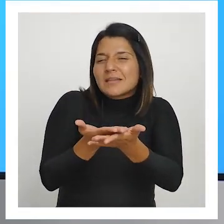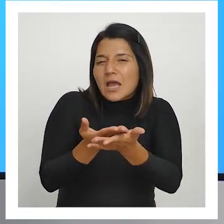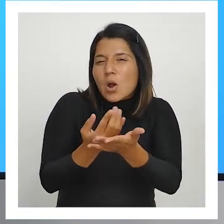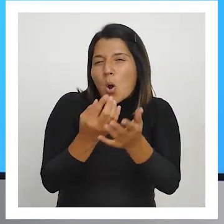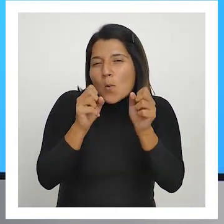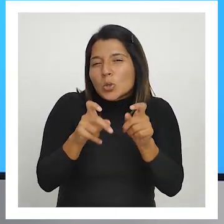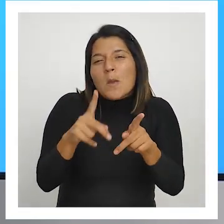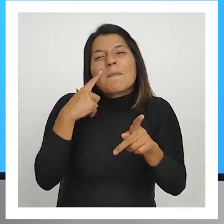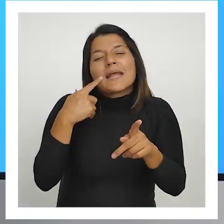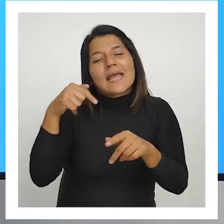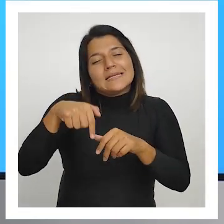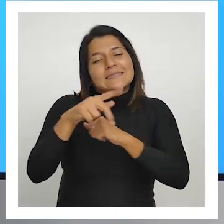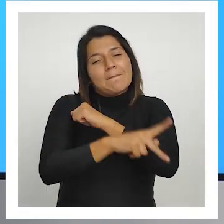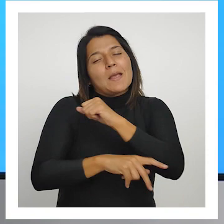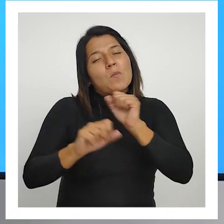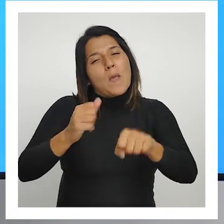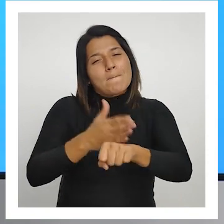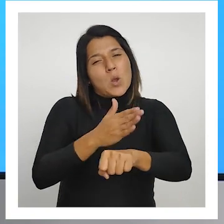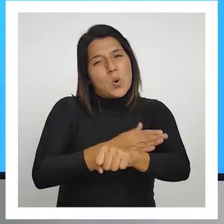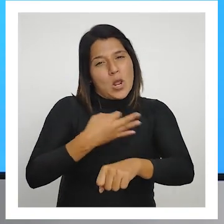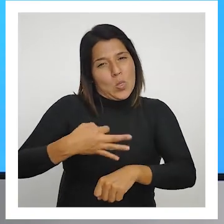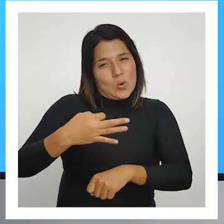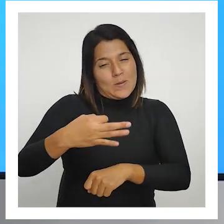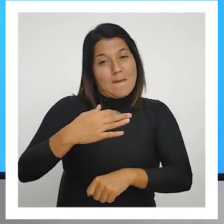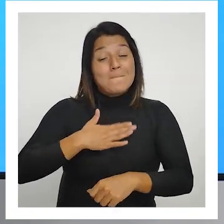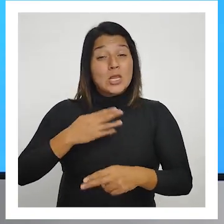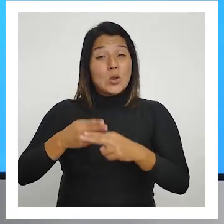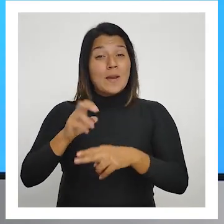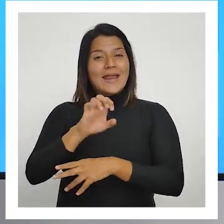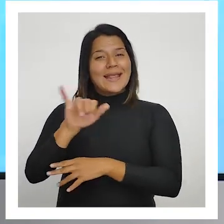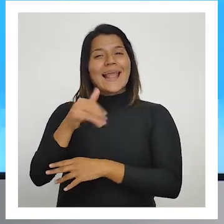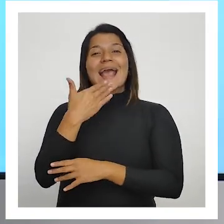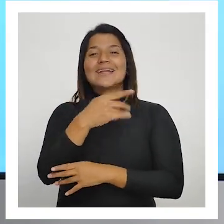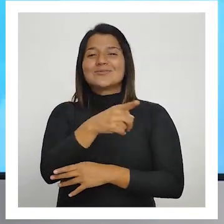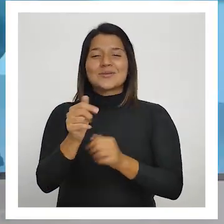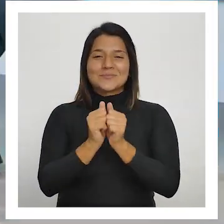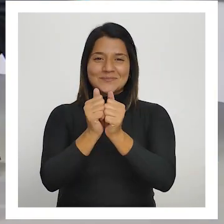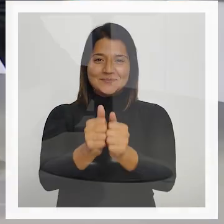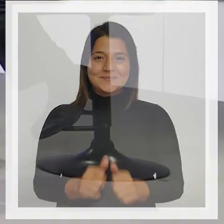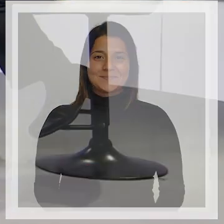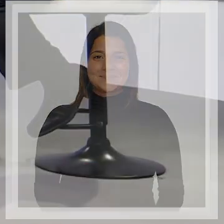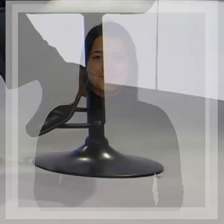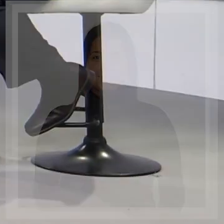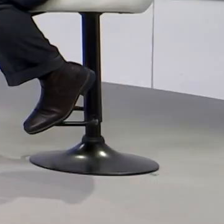que este país sea mejor cada día. Soy Eric Jarquín, gracias por habernos acompañado.